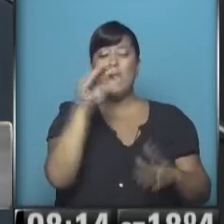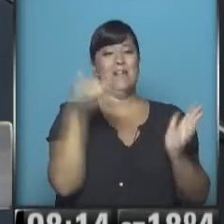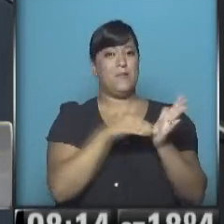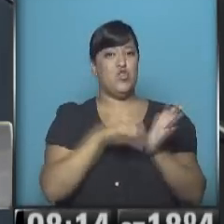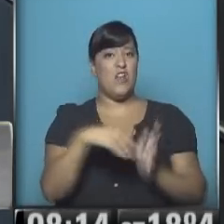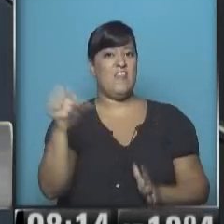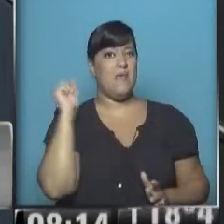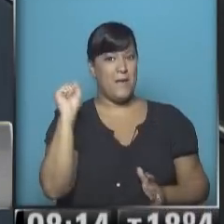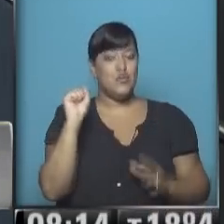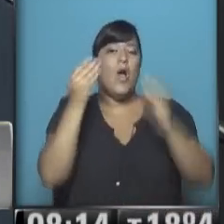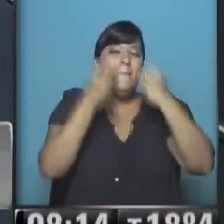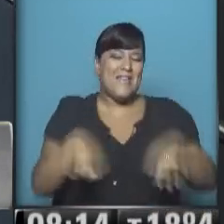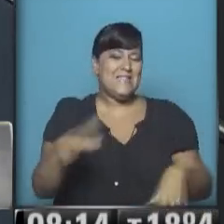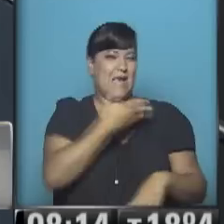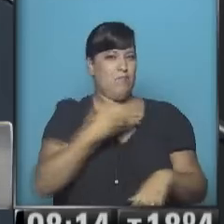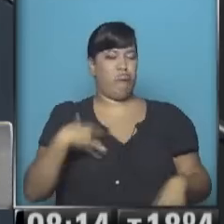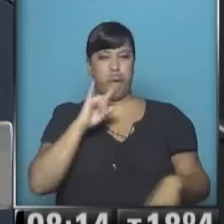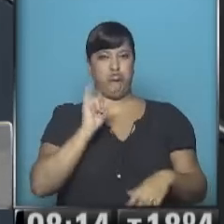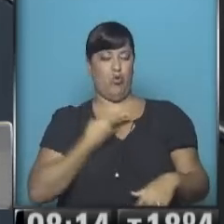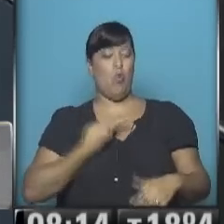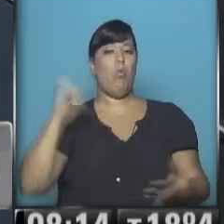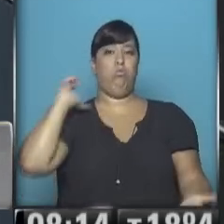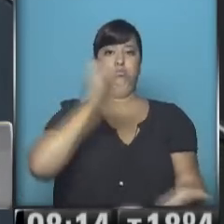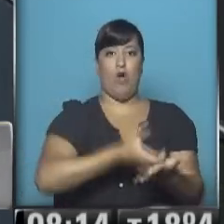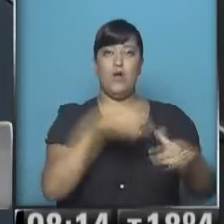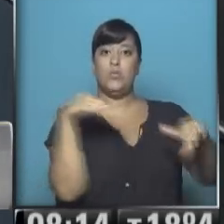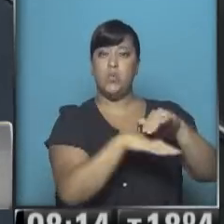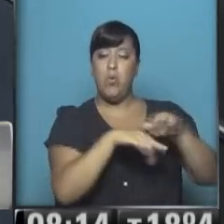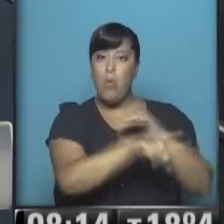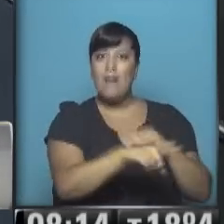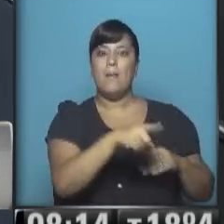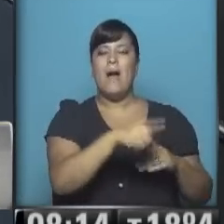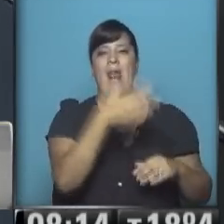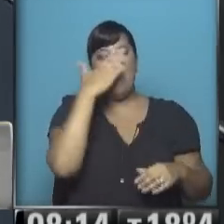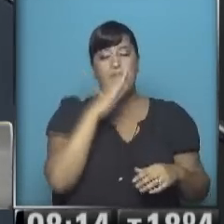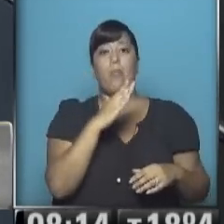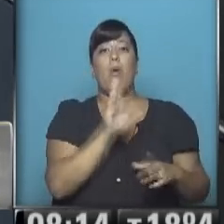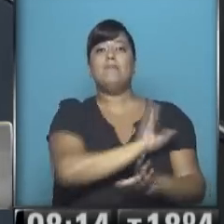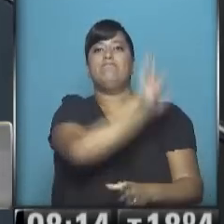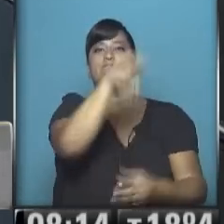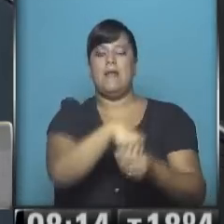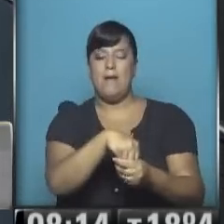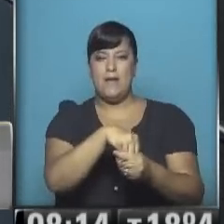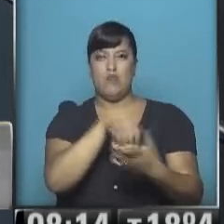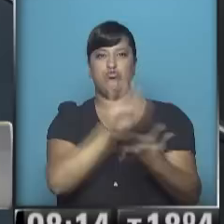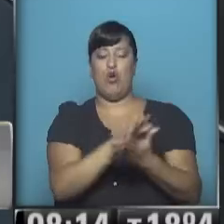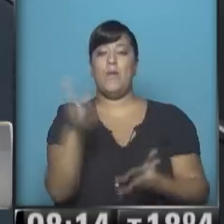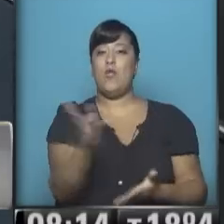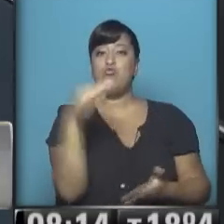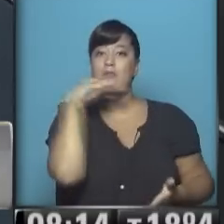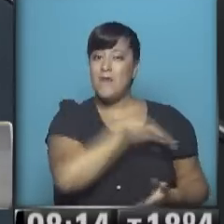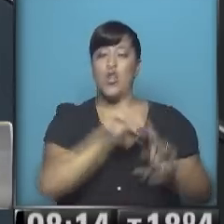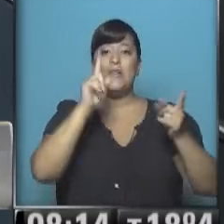etapa inicial que puede ser un acrecentamiento para efectivamente intervenir adecuadamente en el mercado la provincia de